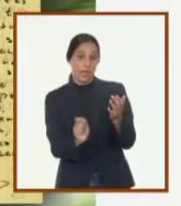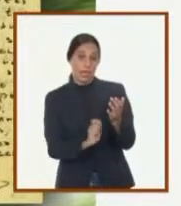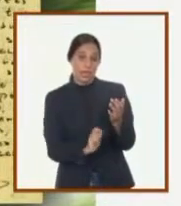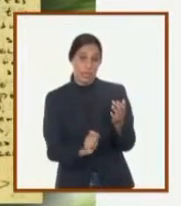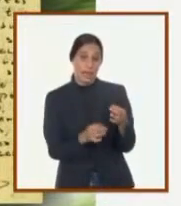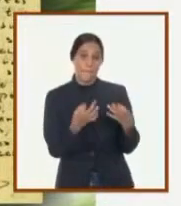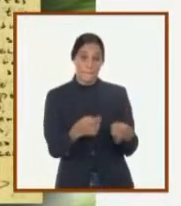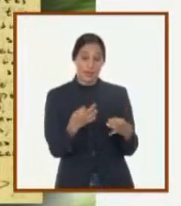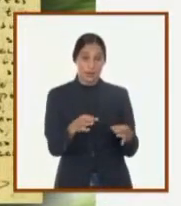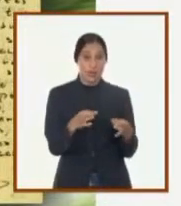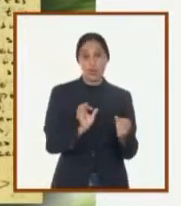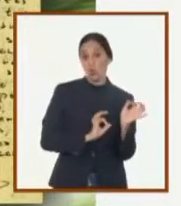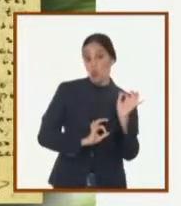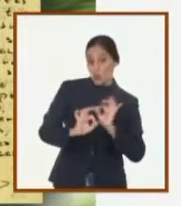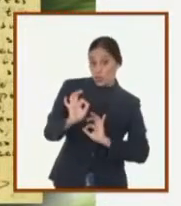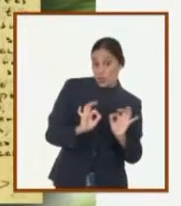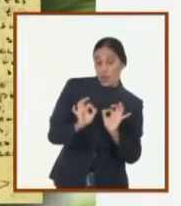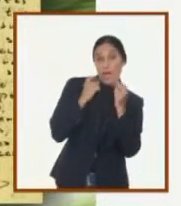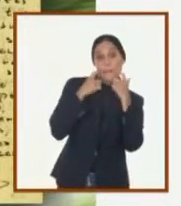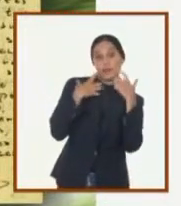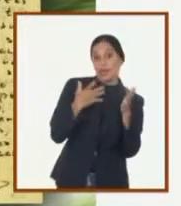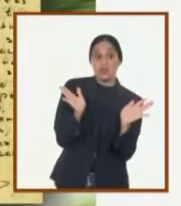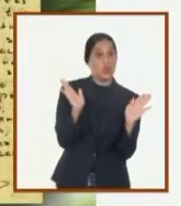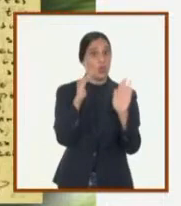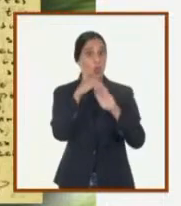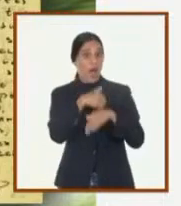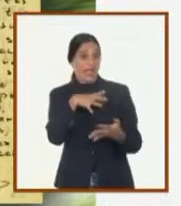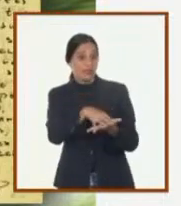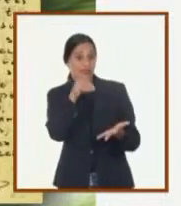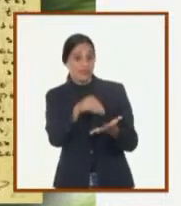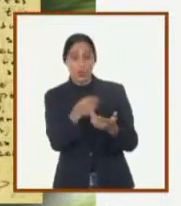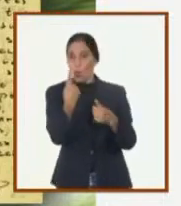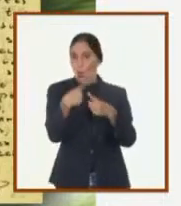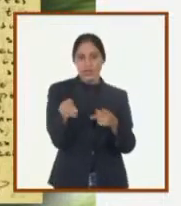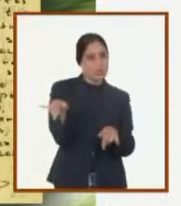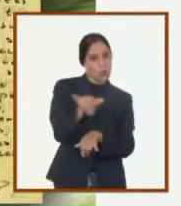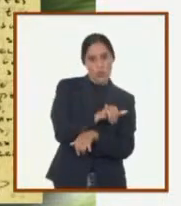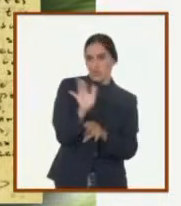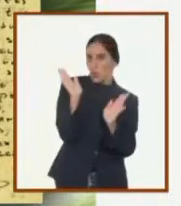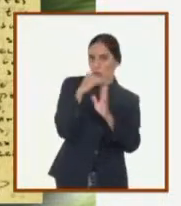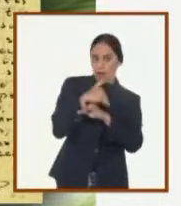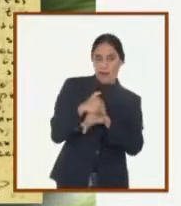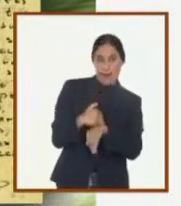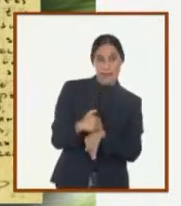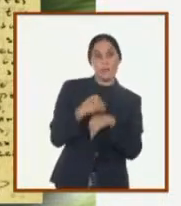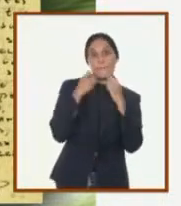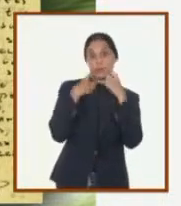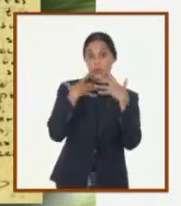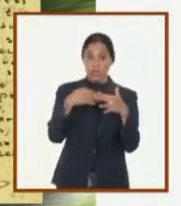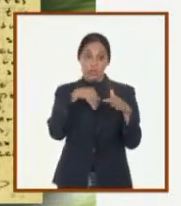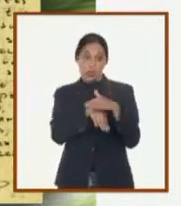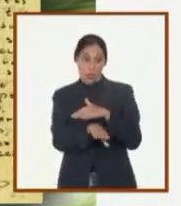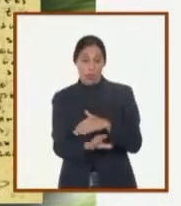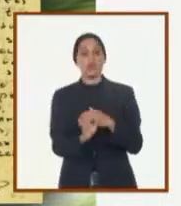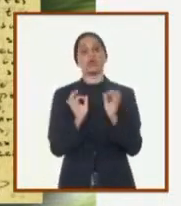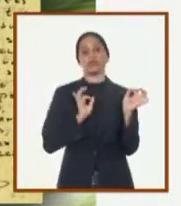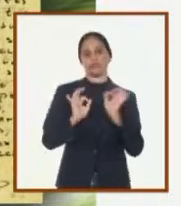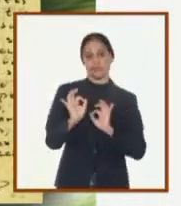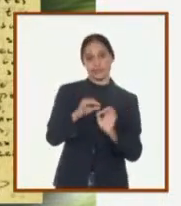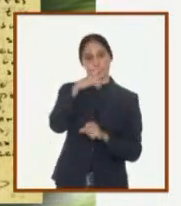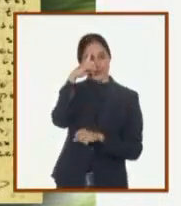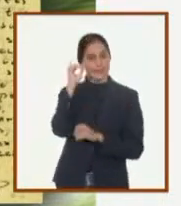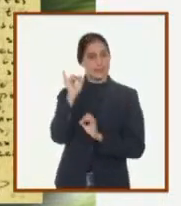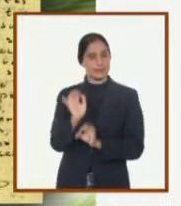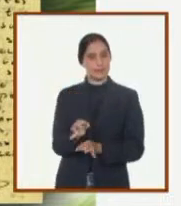documento cuida ese documento porque no hay copia y es necesario que ese documento se conserve se conservó el documento por